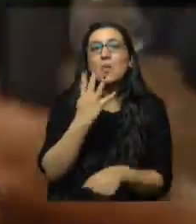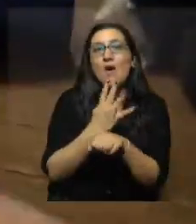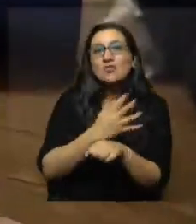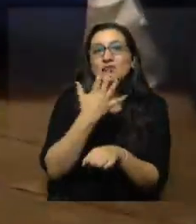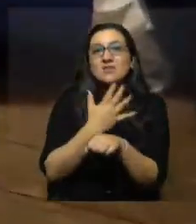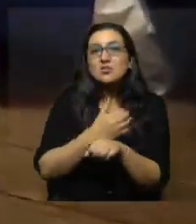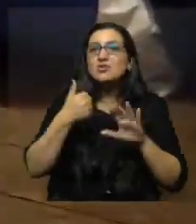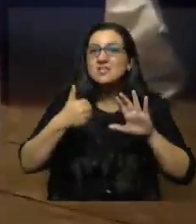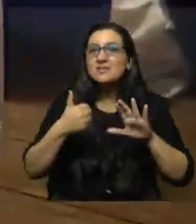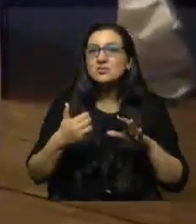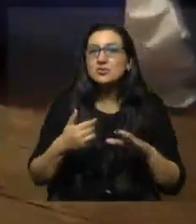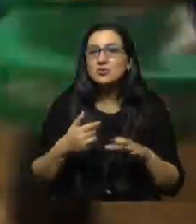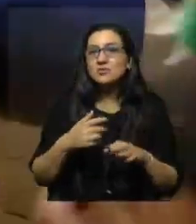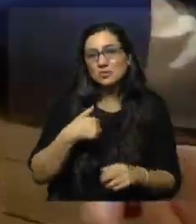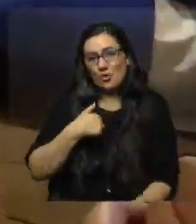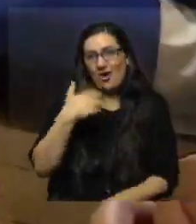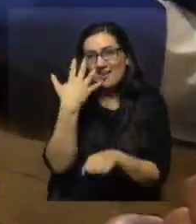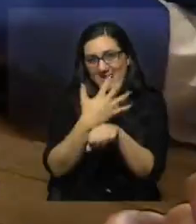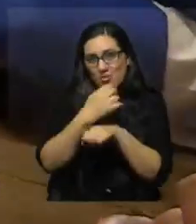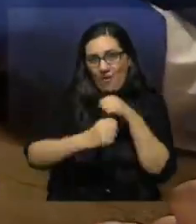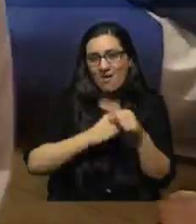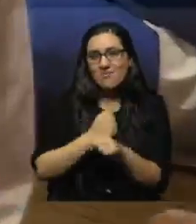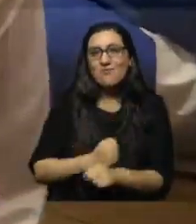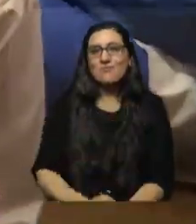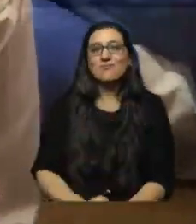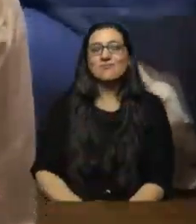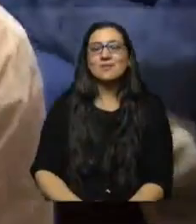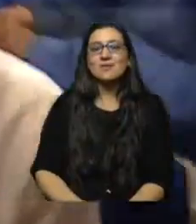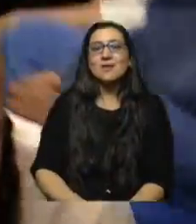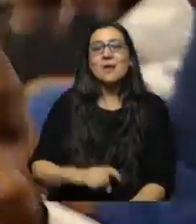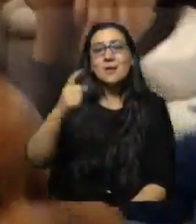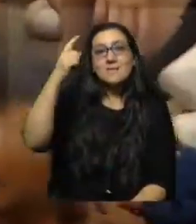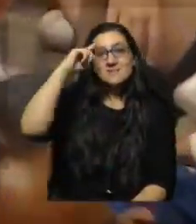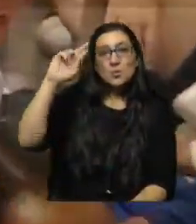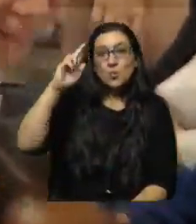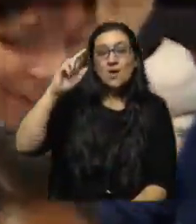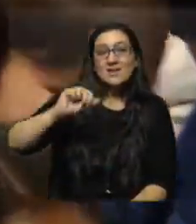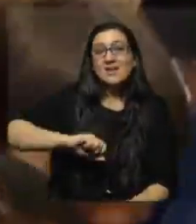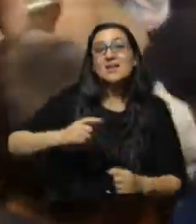sexto? Quinto. Usted va quinto, bien. ¿Ve Uruguay campeón del mundo?